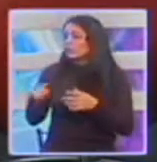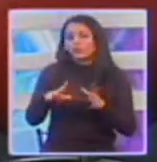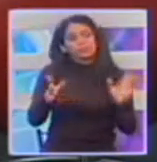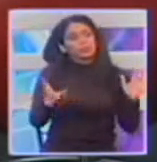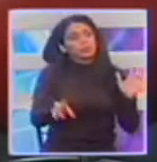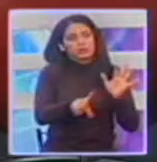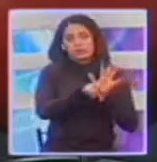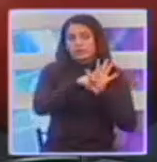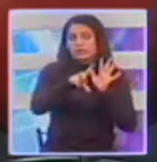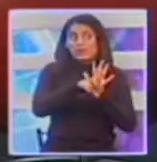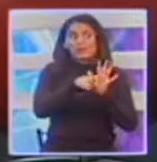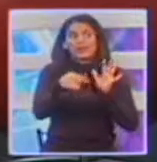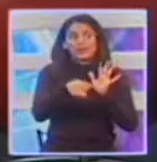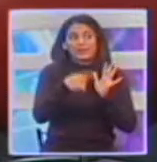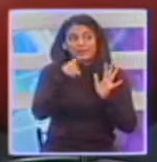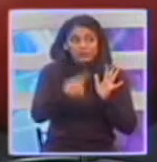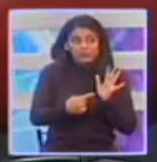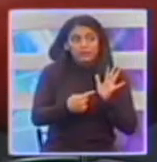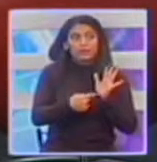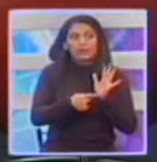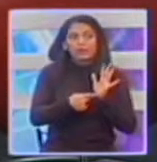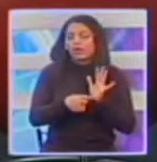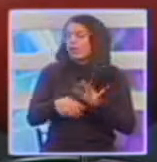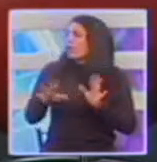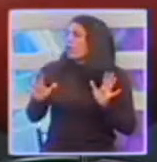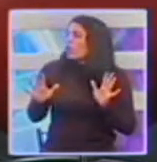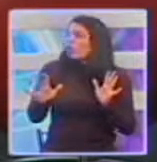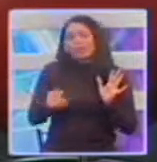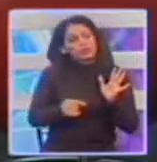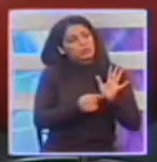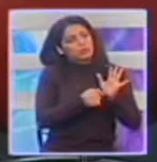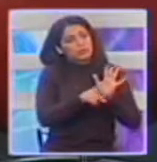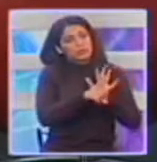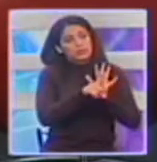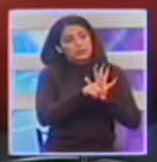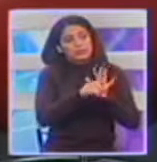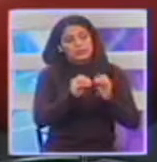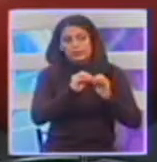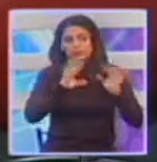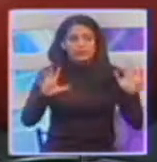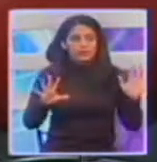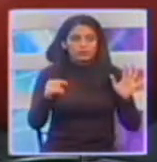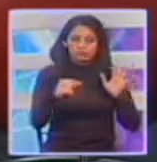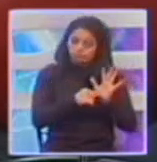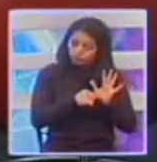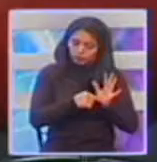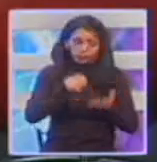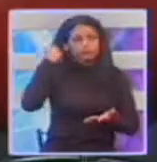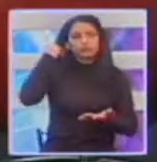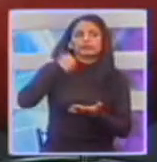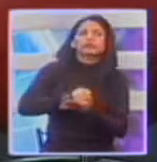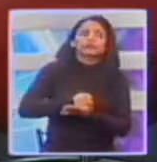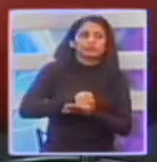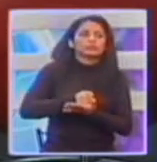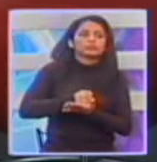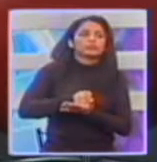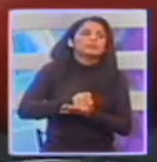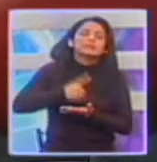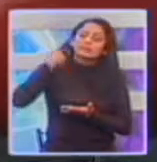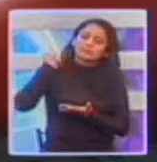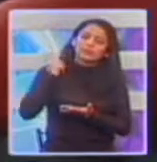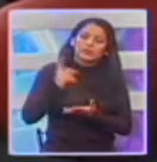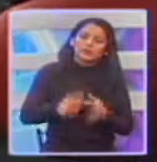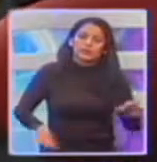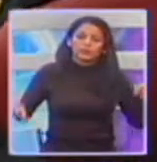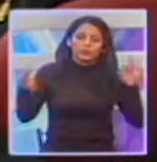ley justamente prevé eso no así está claramente la mente establecida que tiene que entregar con una